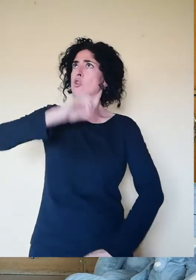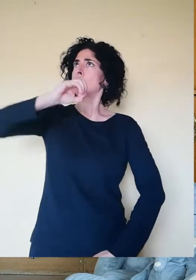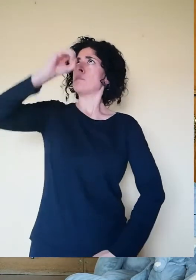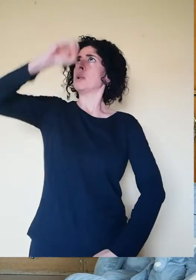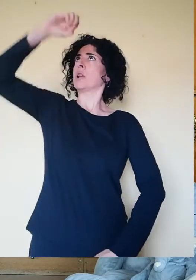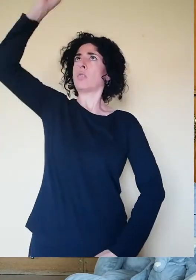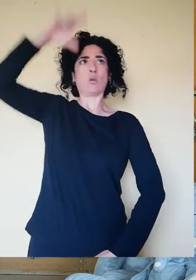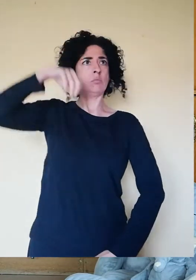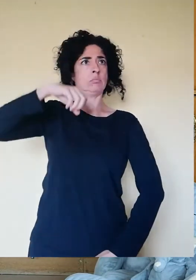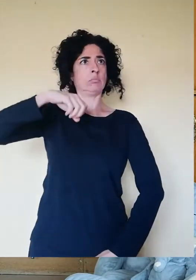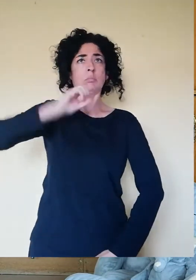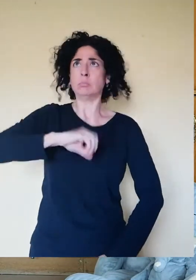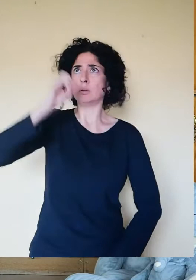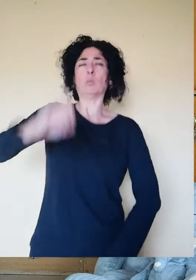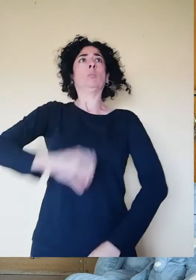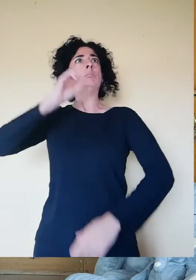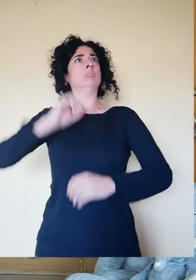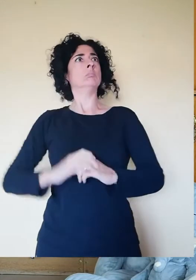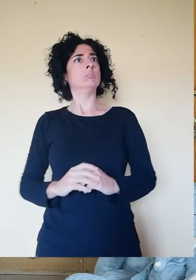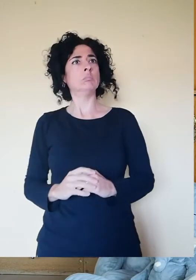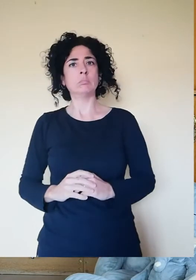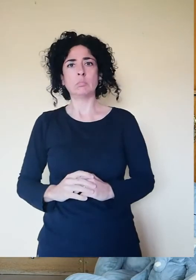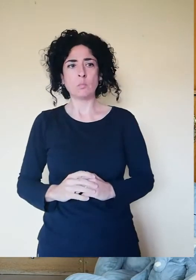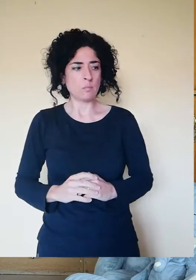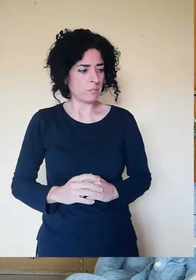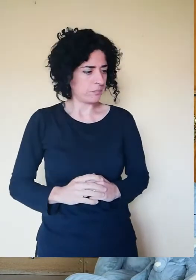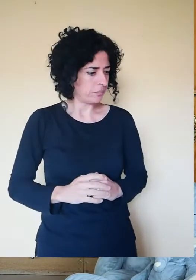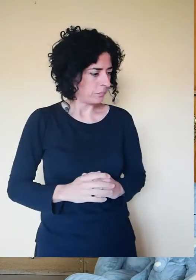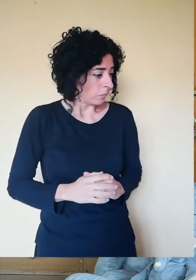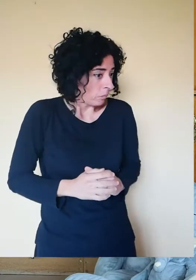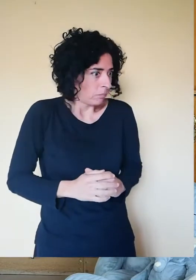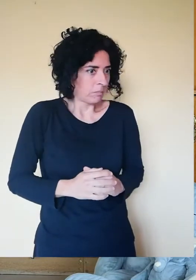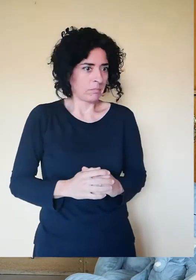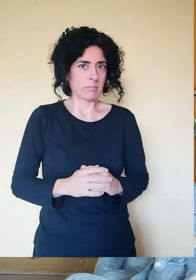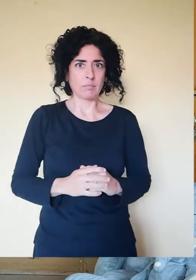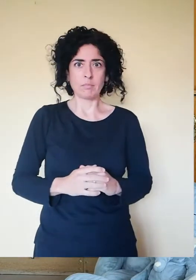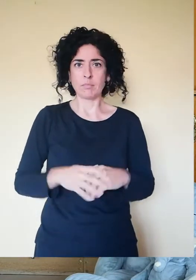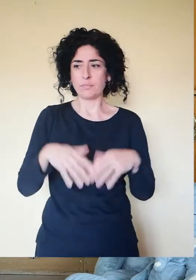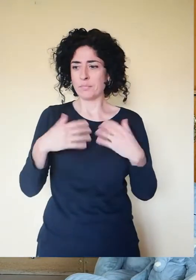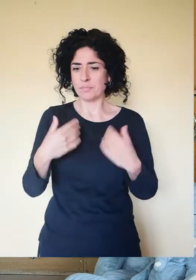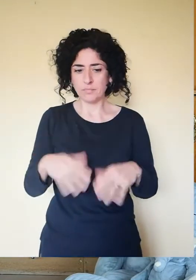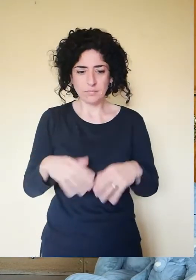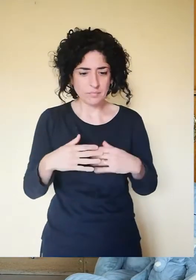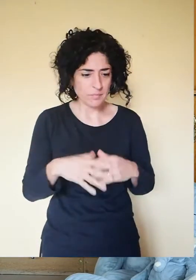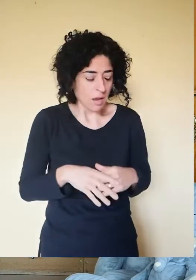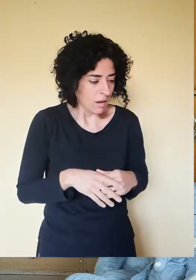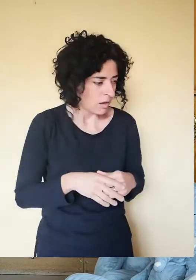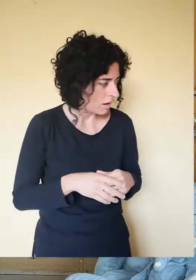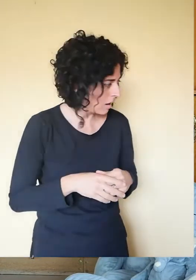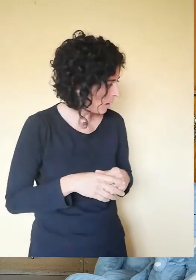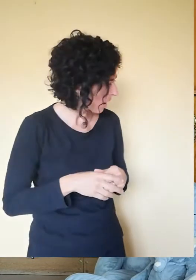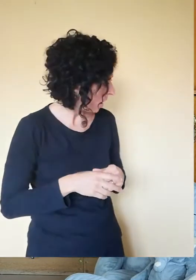re, do, mi, sol, do. Y tenemos aquí debajo un pececito.